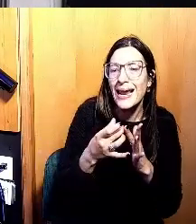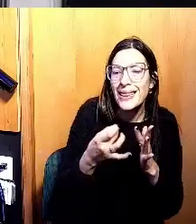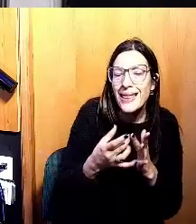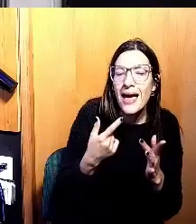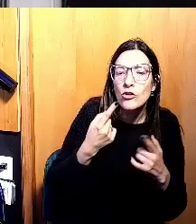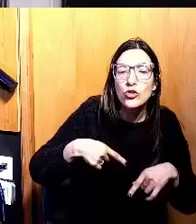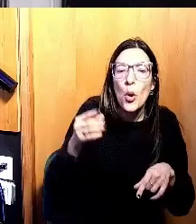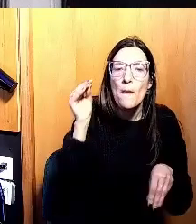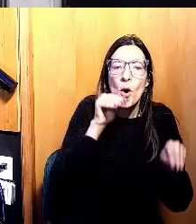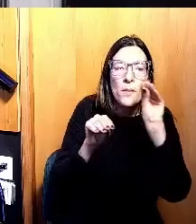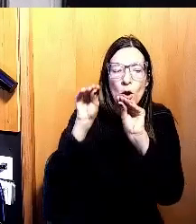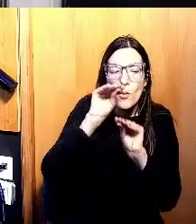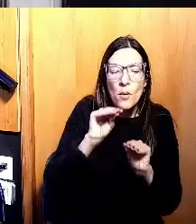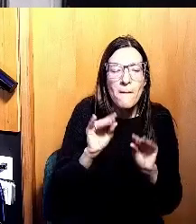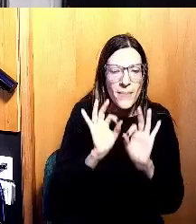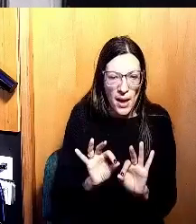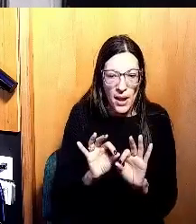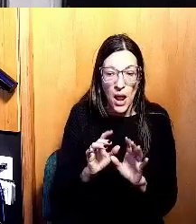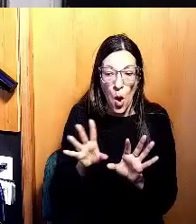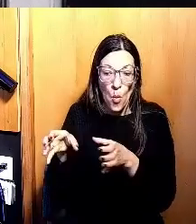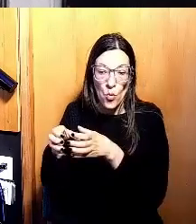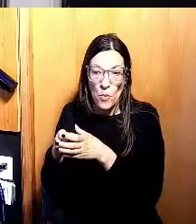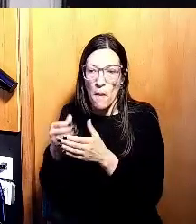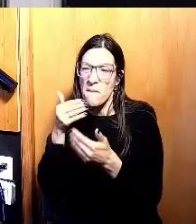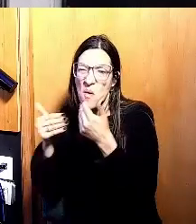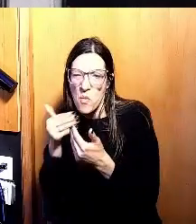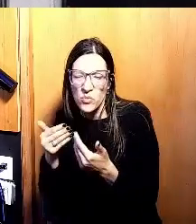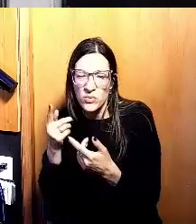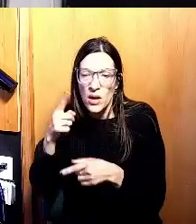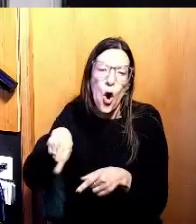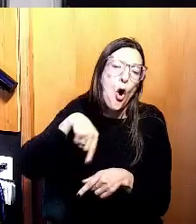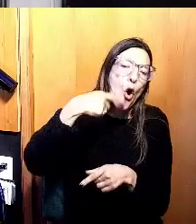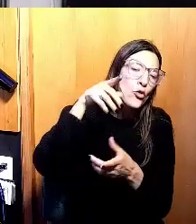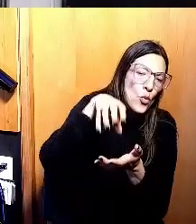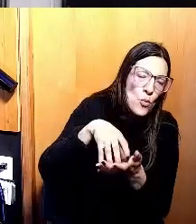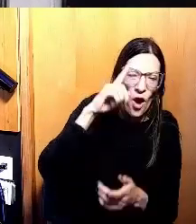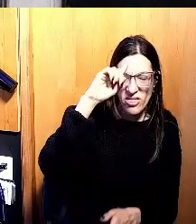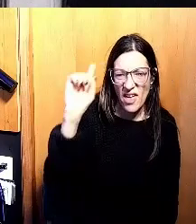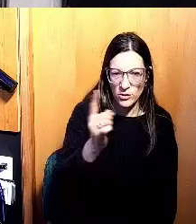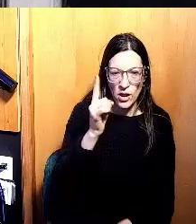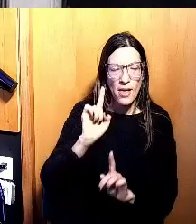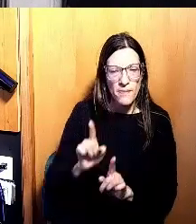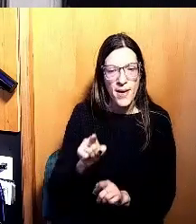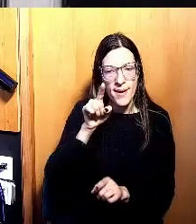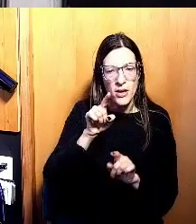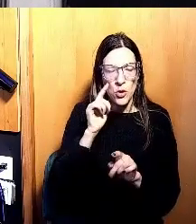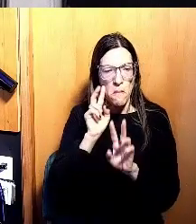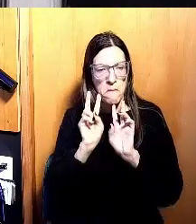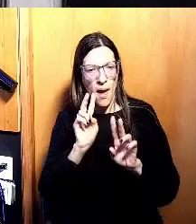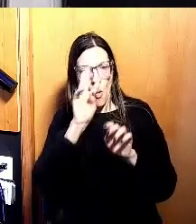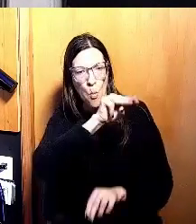datos. Consultores en general y también las agencias internacionales, tanto